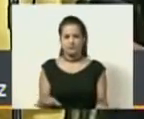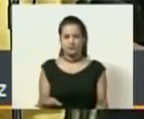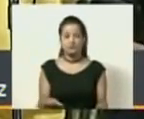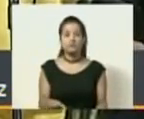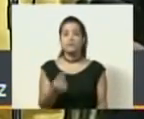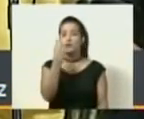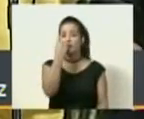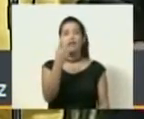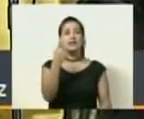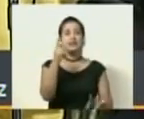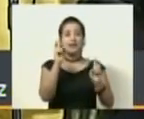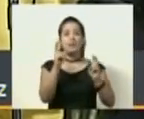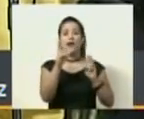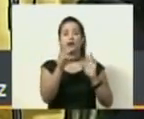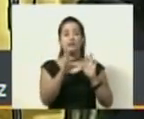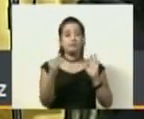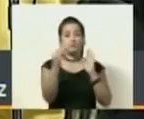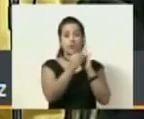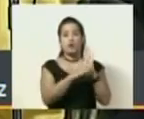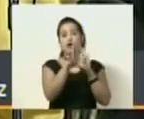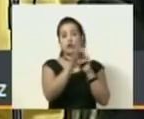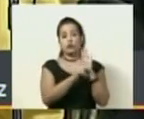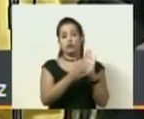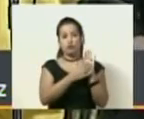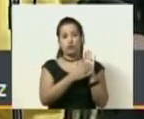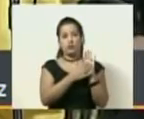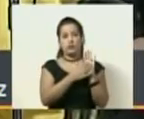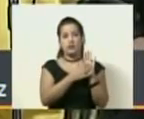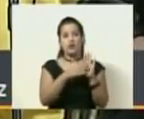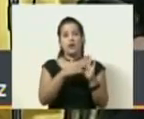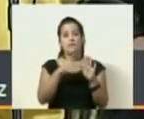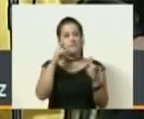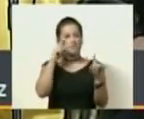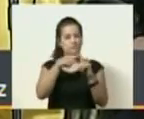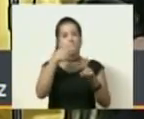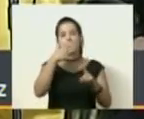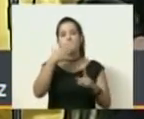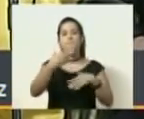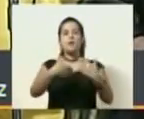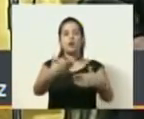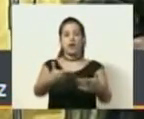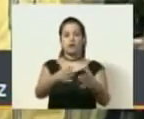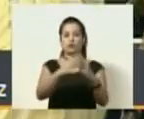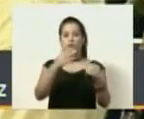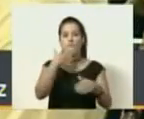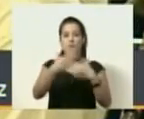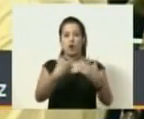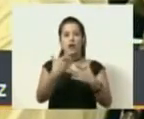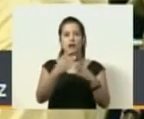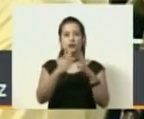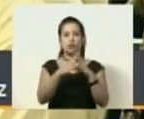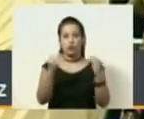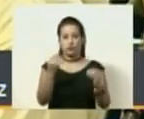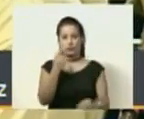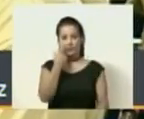de constitucionalizarla, para perfeccionar y mejorar